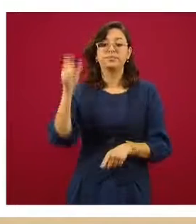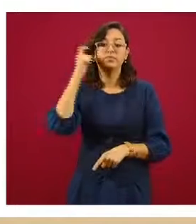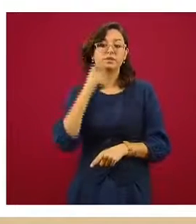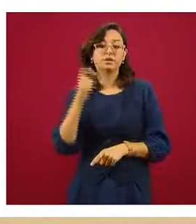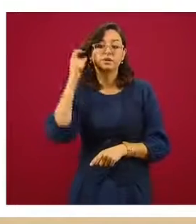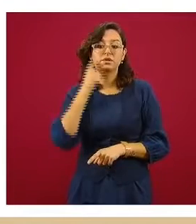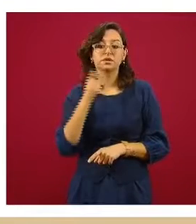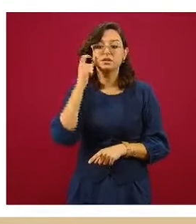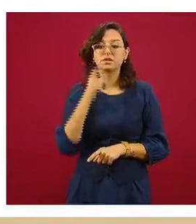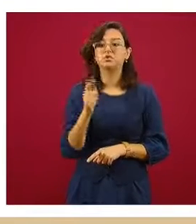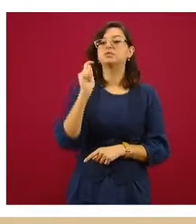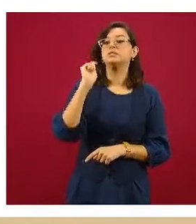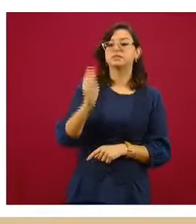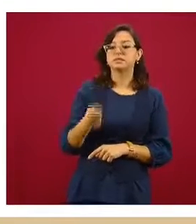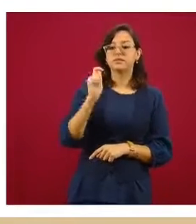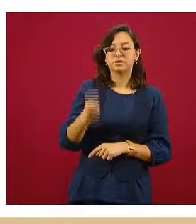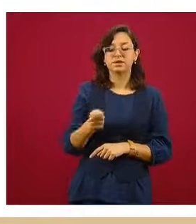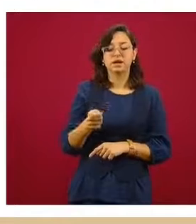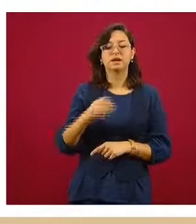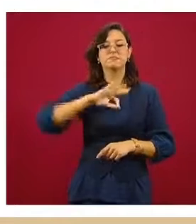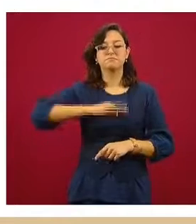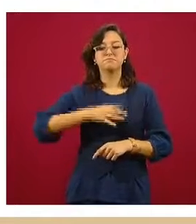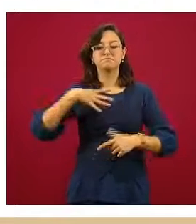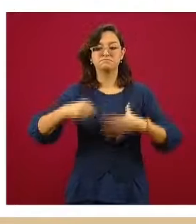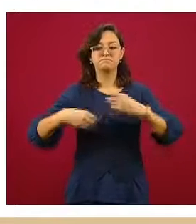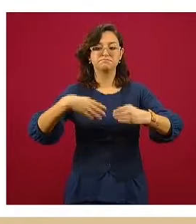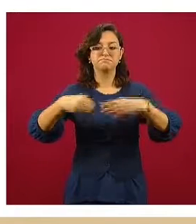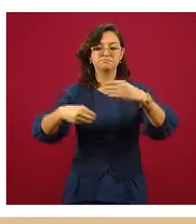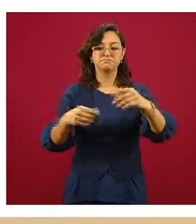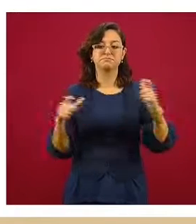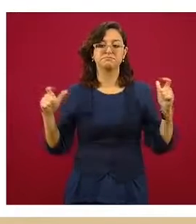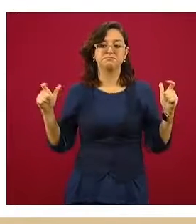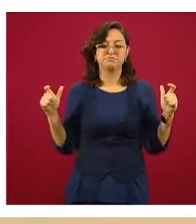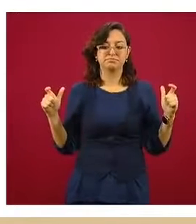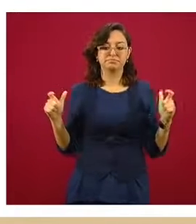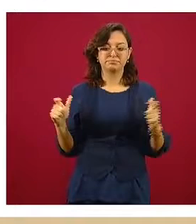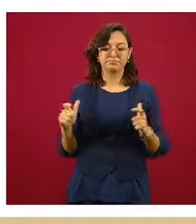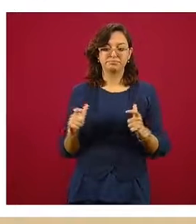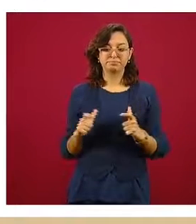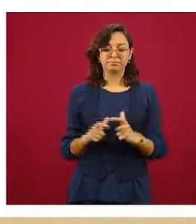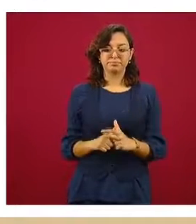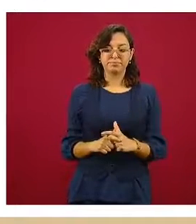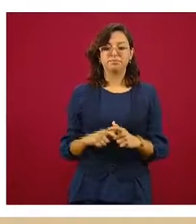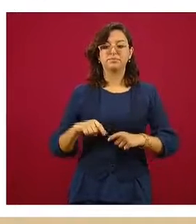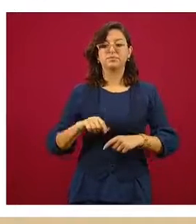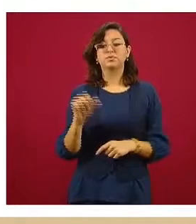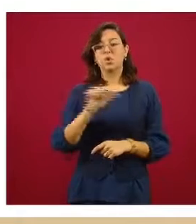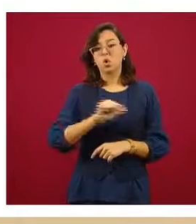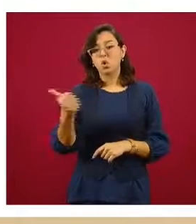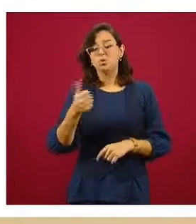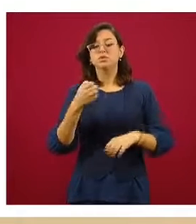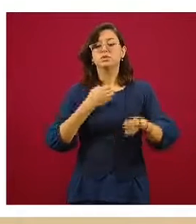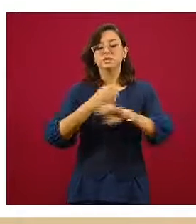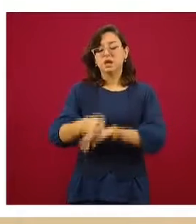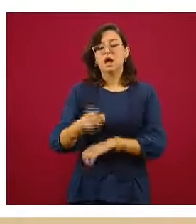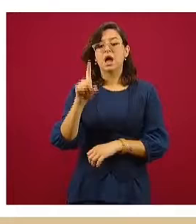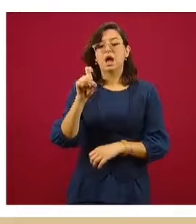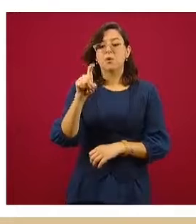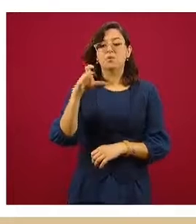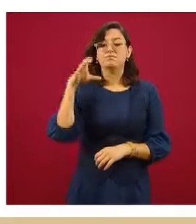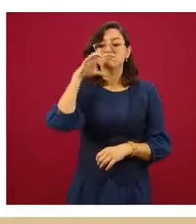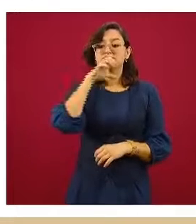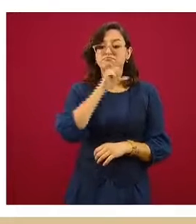es una señal de cómo se va reduciendo la intensidad epidémica. Otros estados, por ejemplo Aguascalientes,